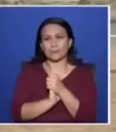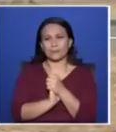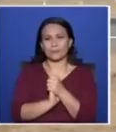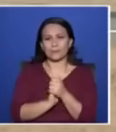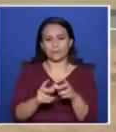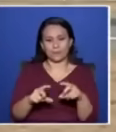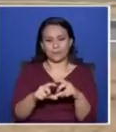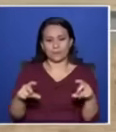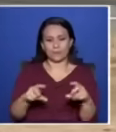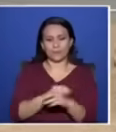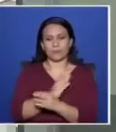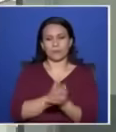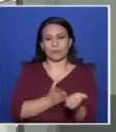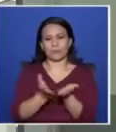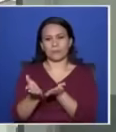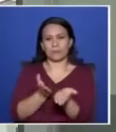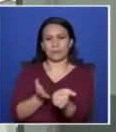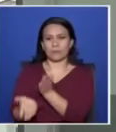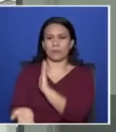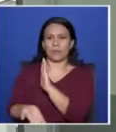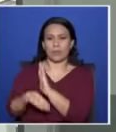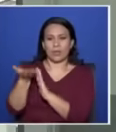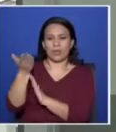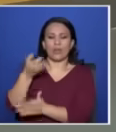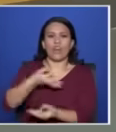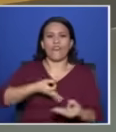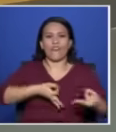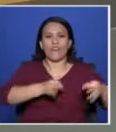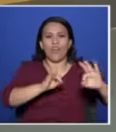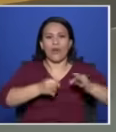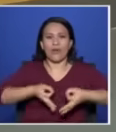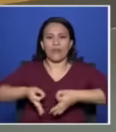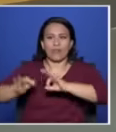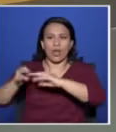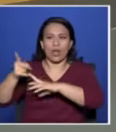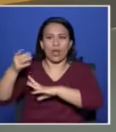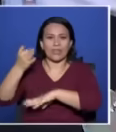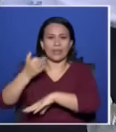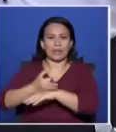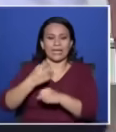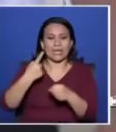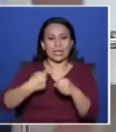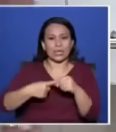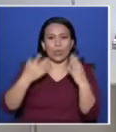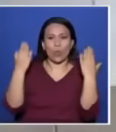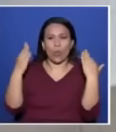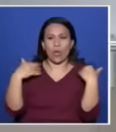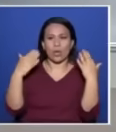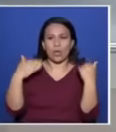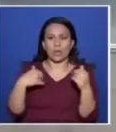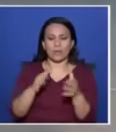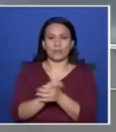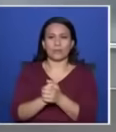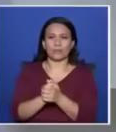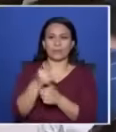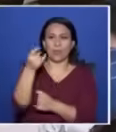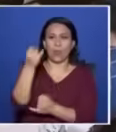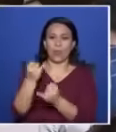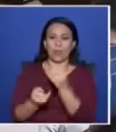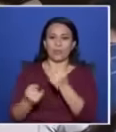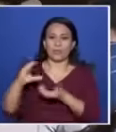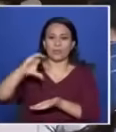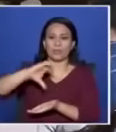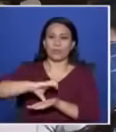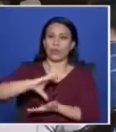La tasa de servicios aeroportuarios incrementará desde febrero en las terminales aéreas de Quito y Guayaquil. En esa última ciudad, el